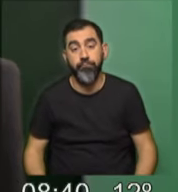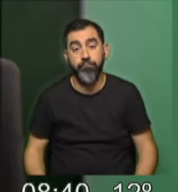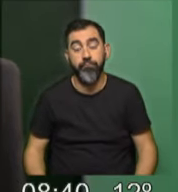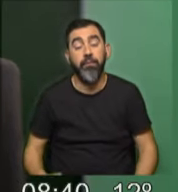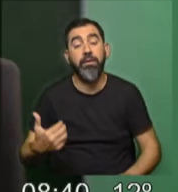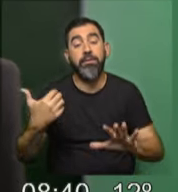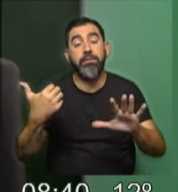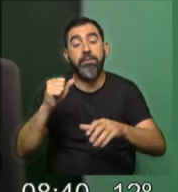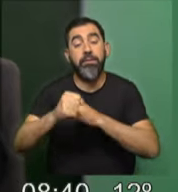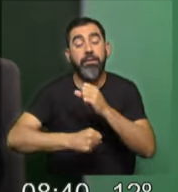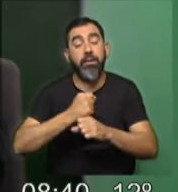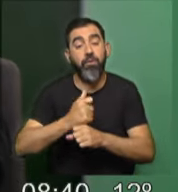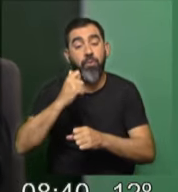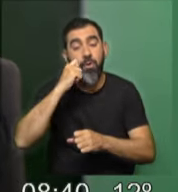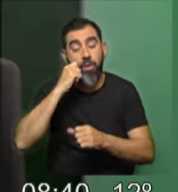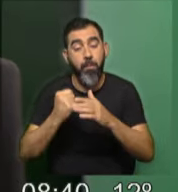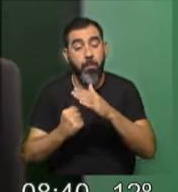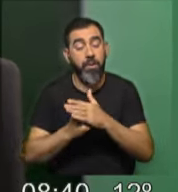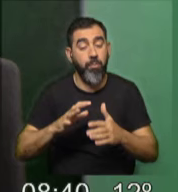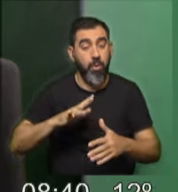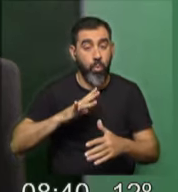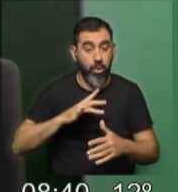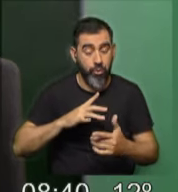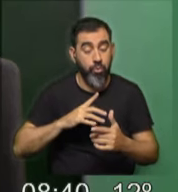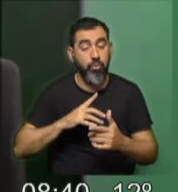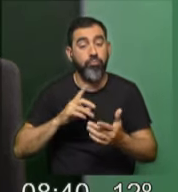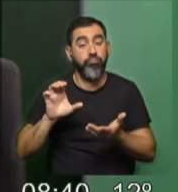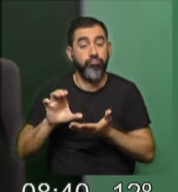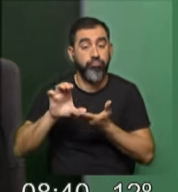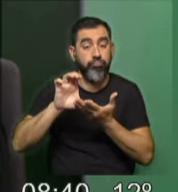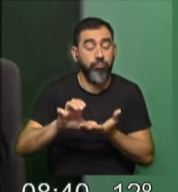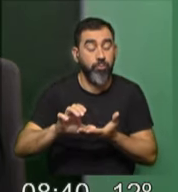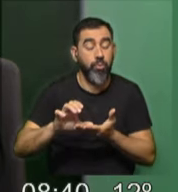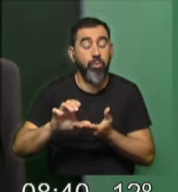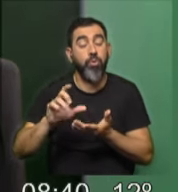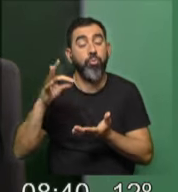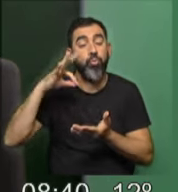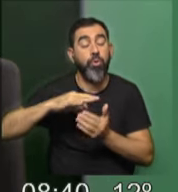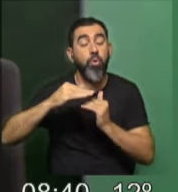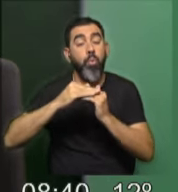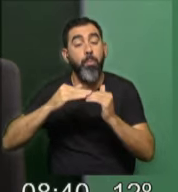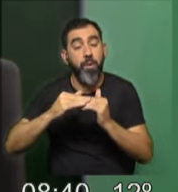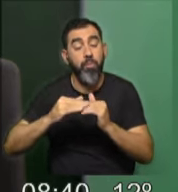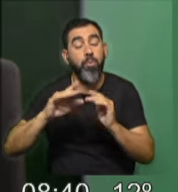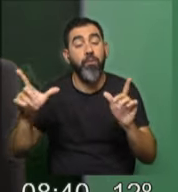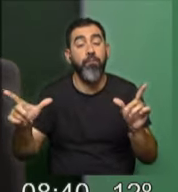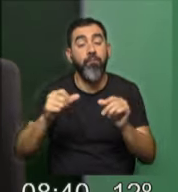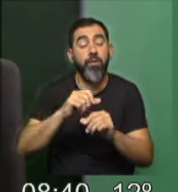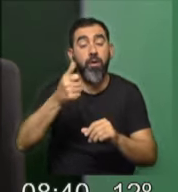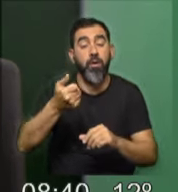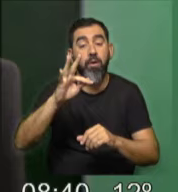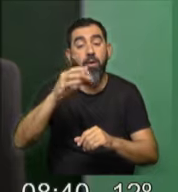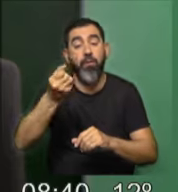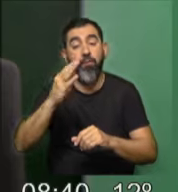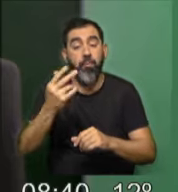en 60 años la edad para jubilarse jerarquizar los montos de la jubilaciones y también las pensiones mínimas y ponerle fin a las